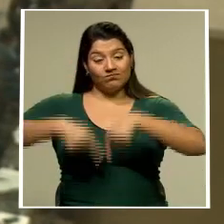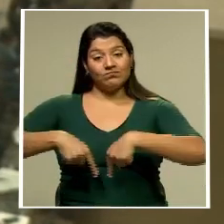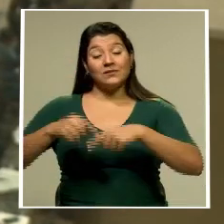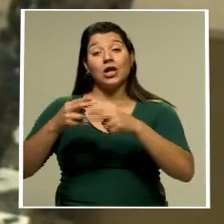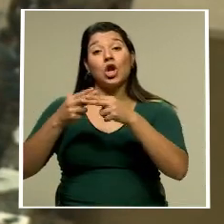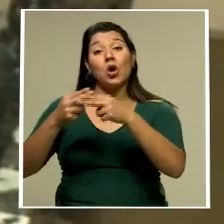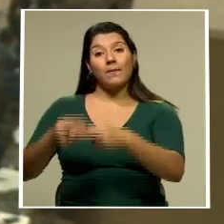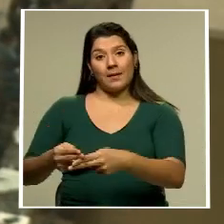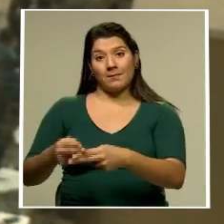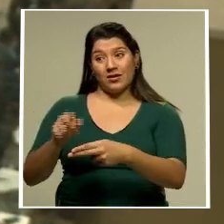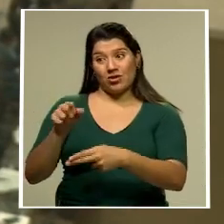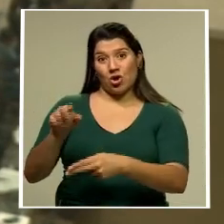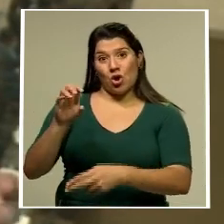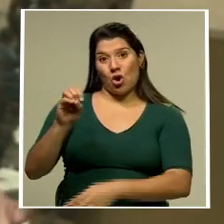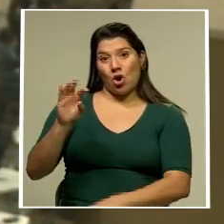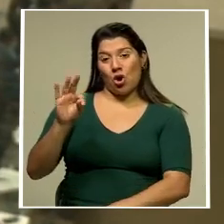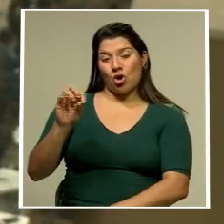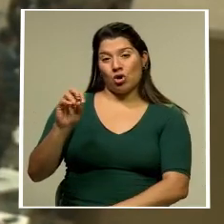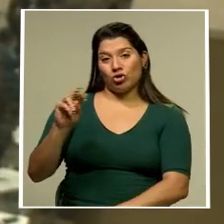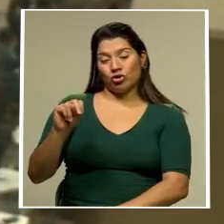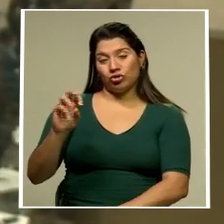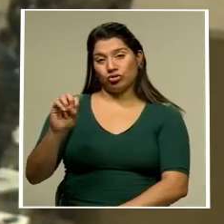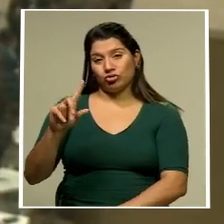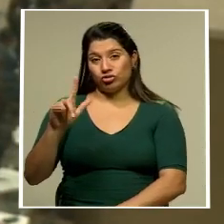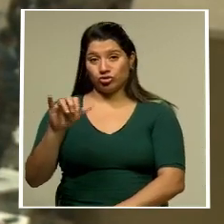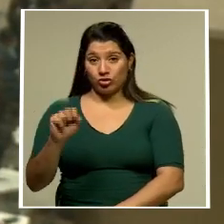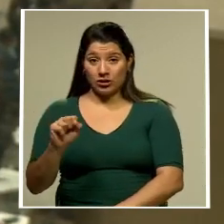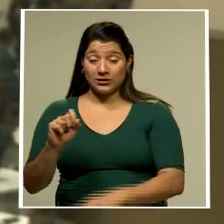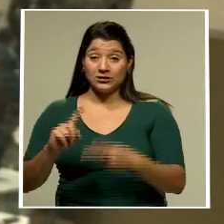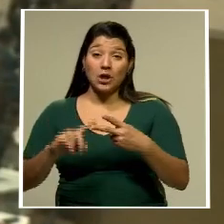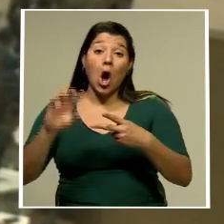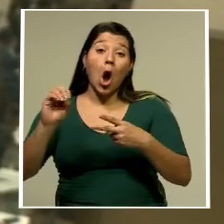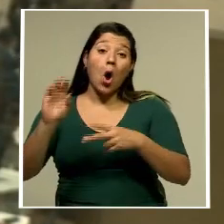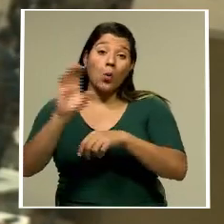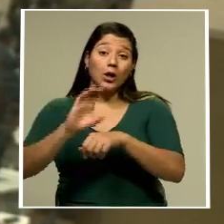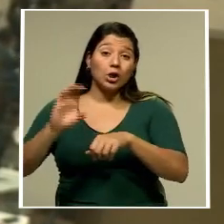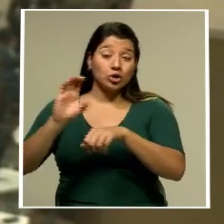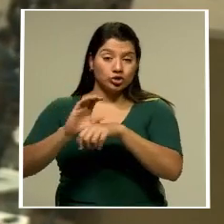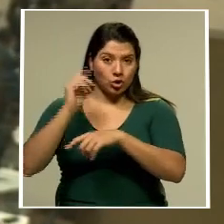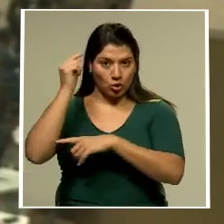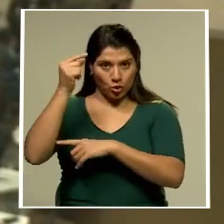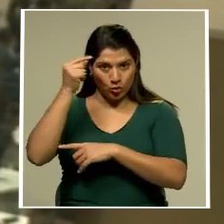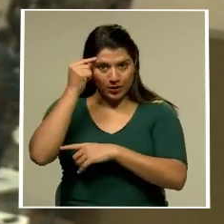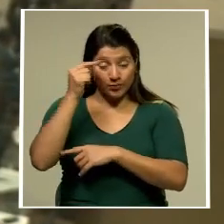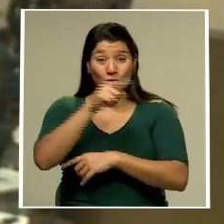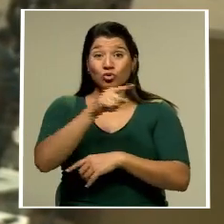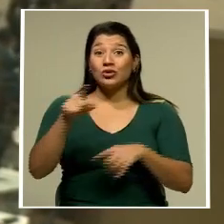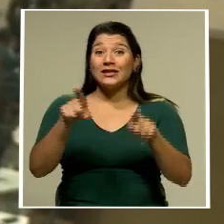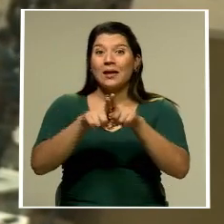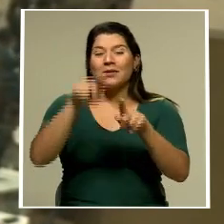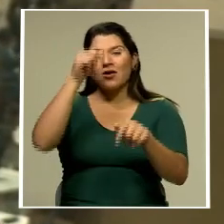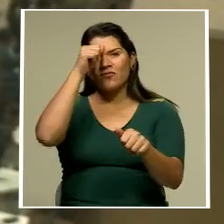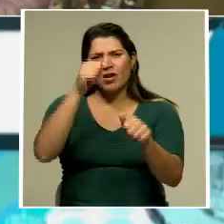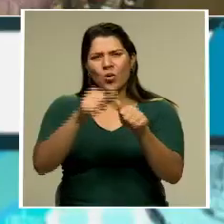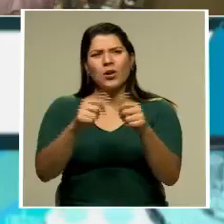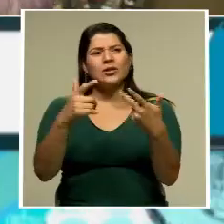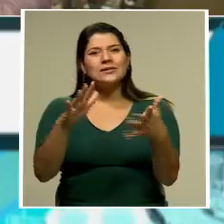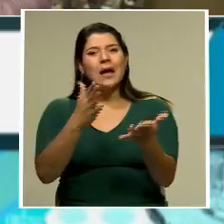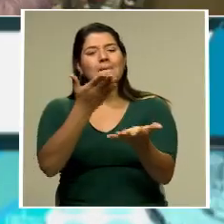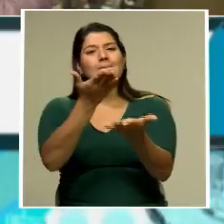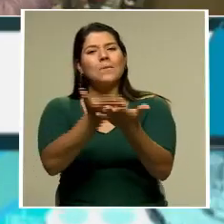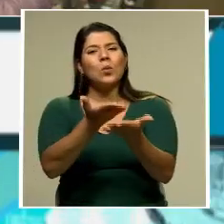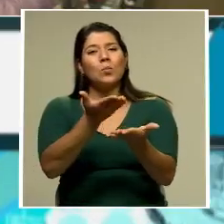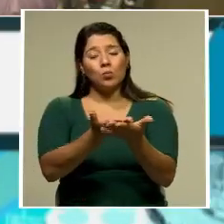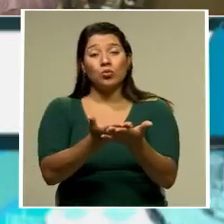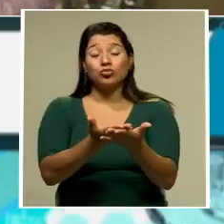de la República o también evidentemente el Consejo de Gobierno como tal. También recordemos que se puso una moción de censura que se